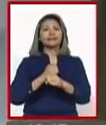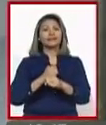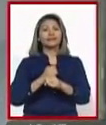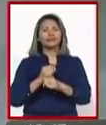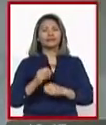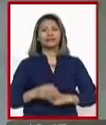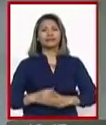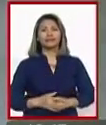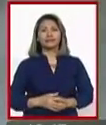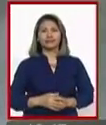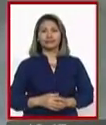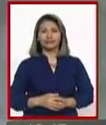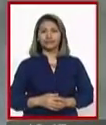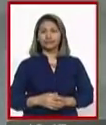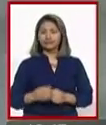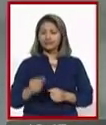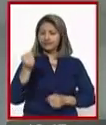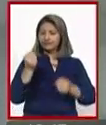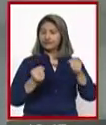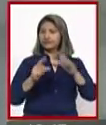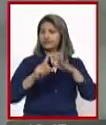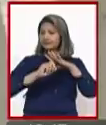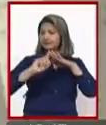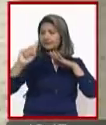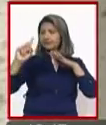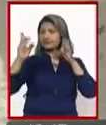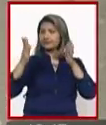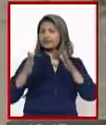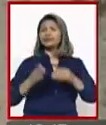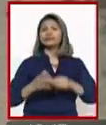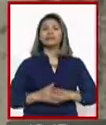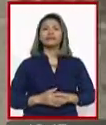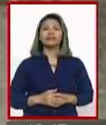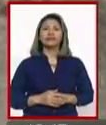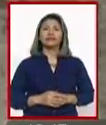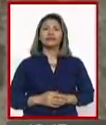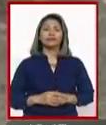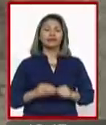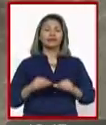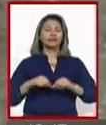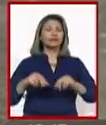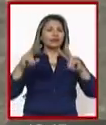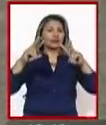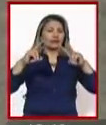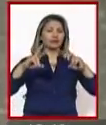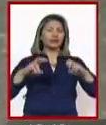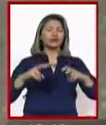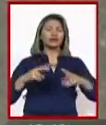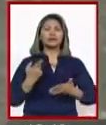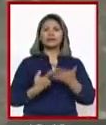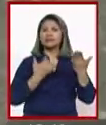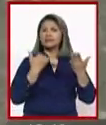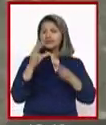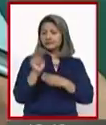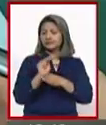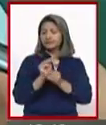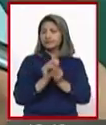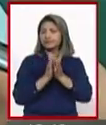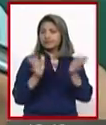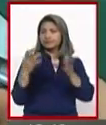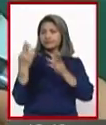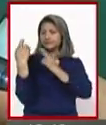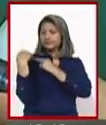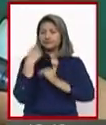mismo conductor se da la fuga. Se está investigando, ¿no? El caso ya fue remitido al Ministerio Público por